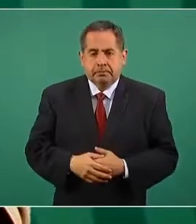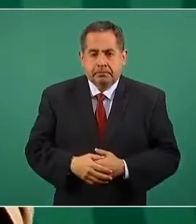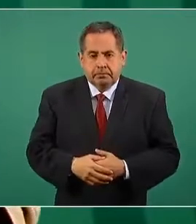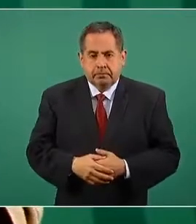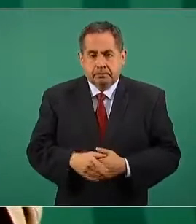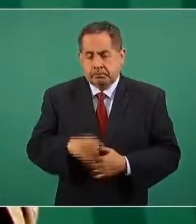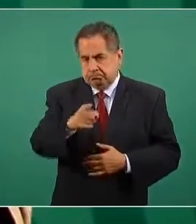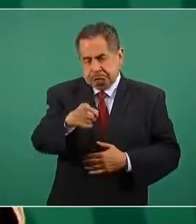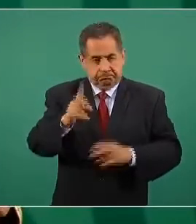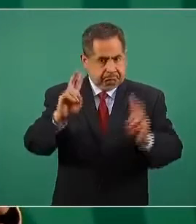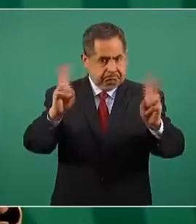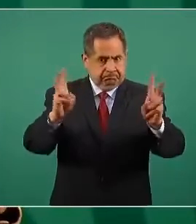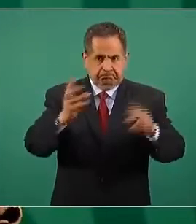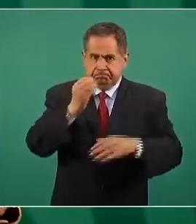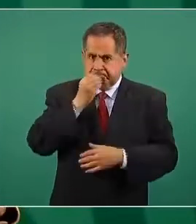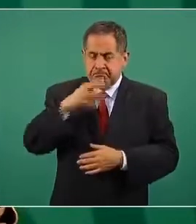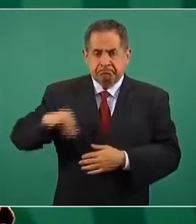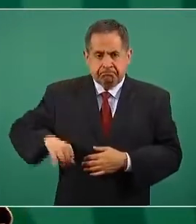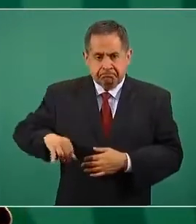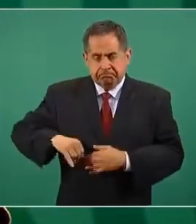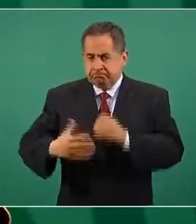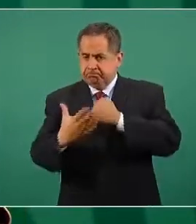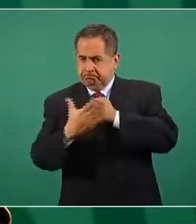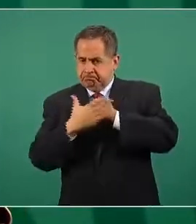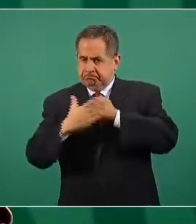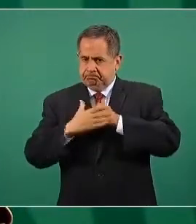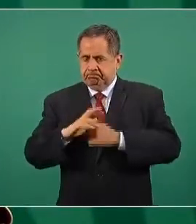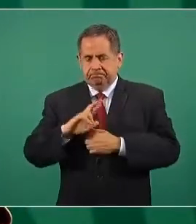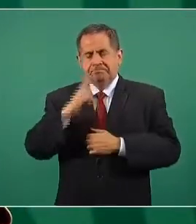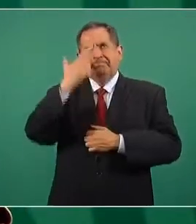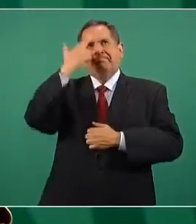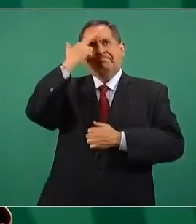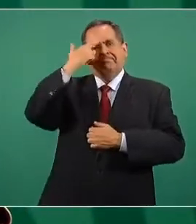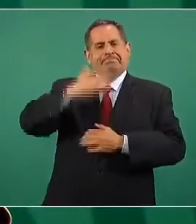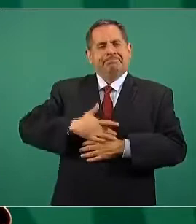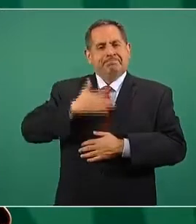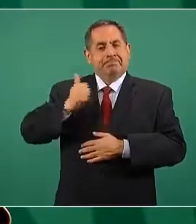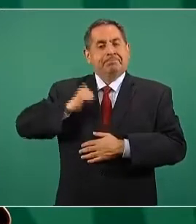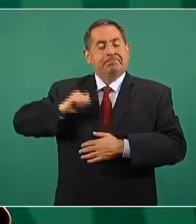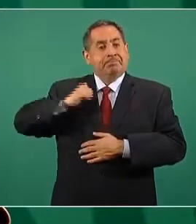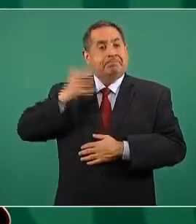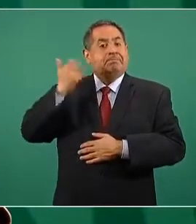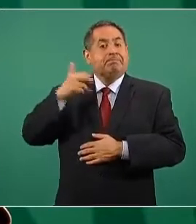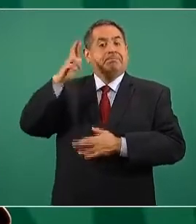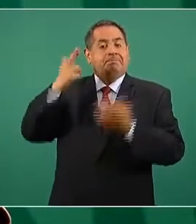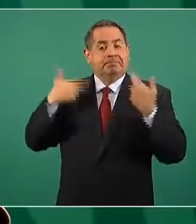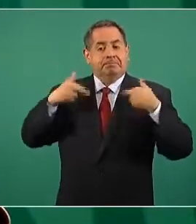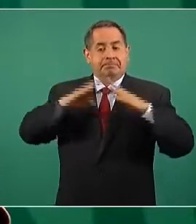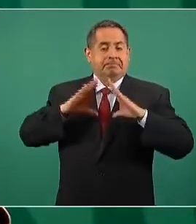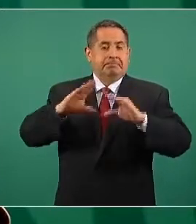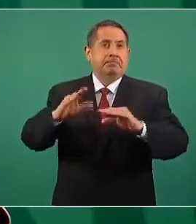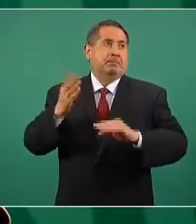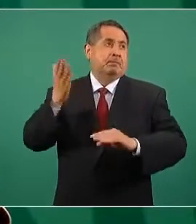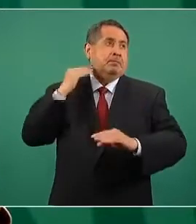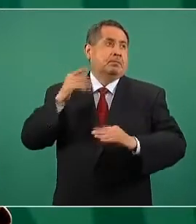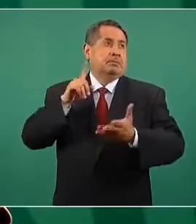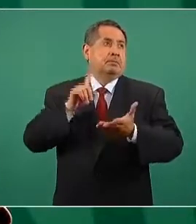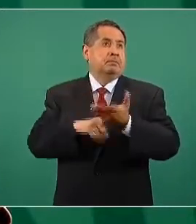muy interesante. Gracias por recordarme que empecé a impartir la cátedra de Sociología ya por los años